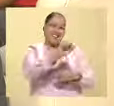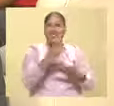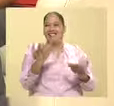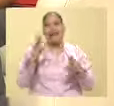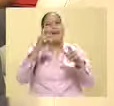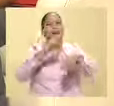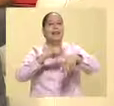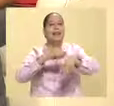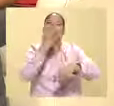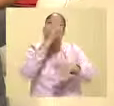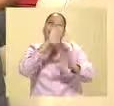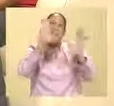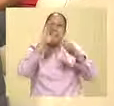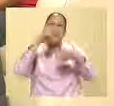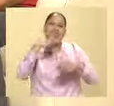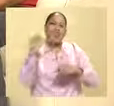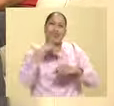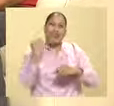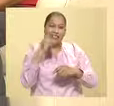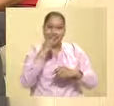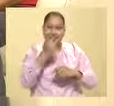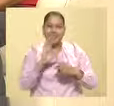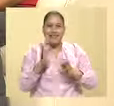hoy es rapidísimo